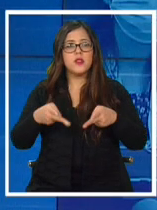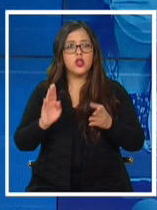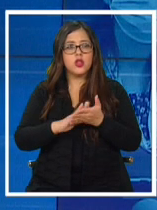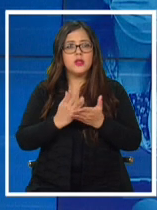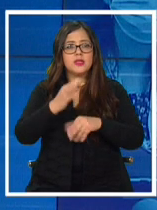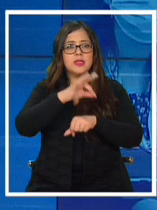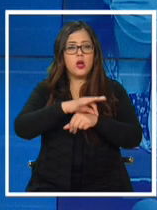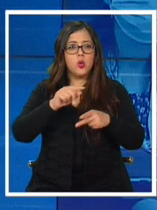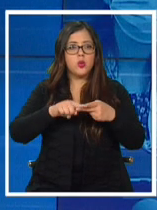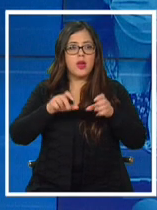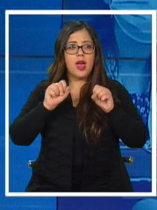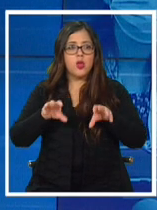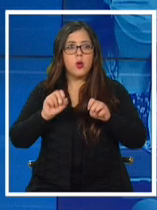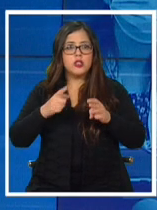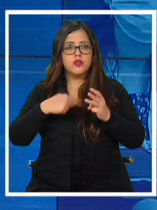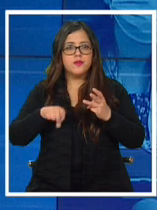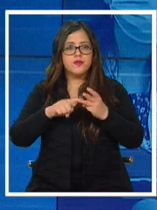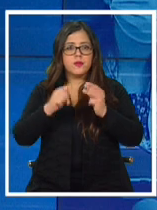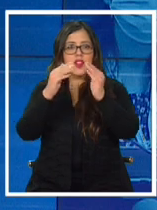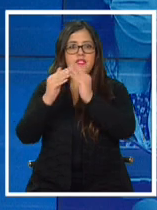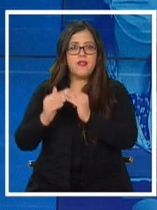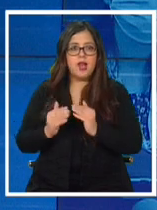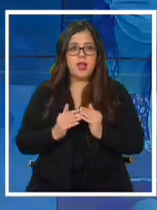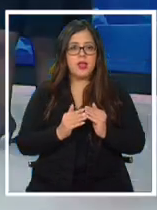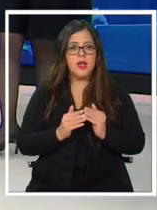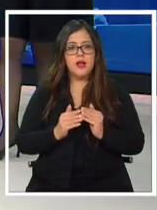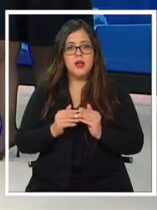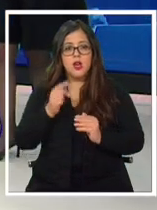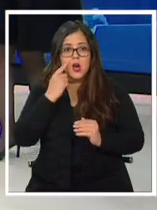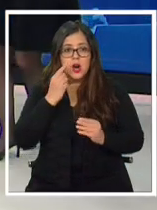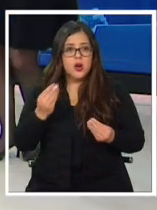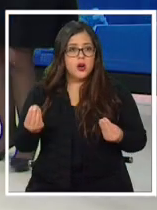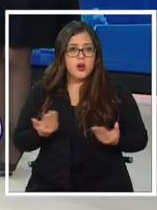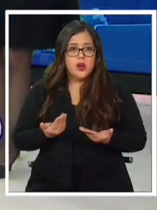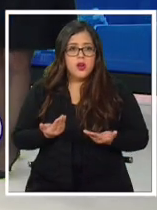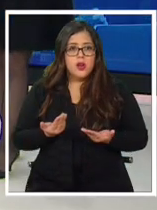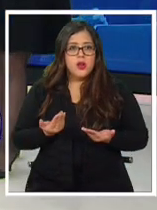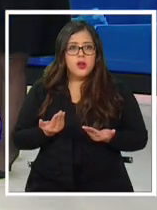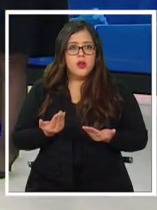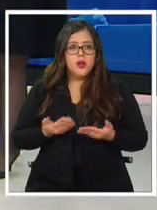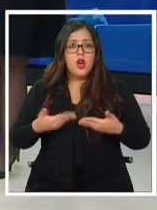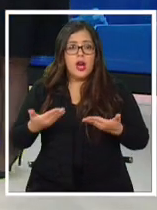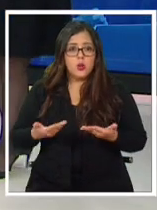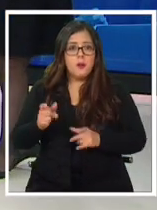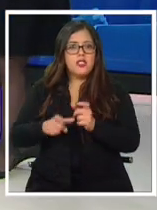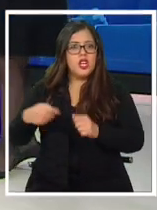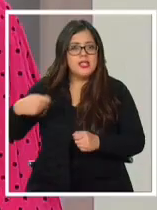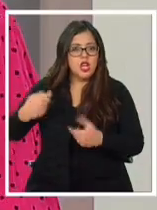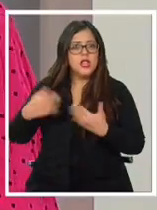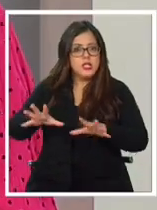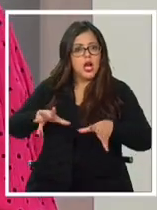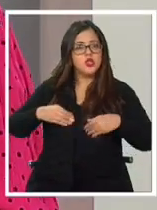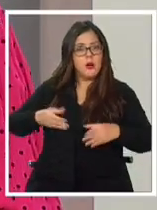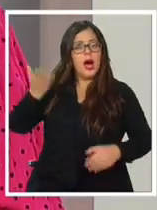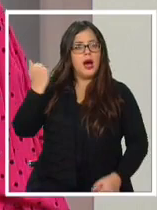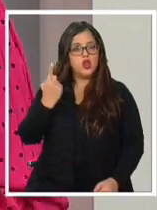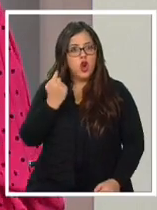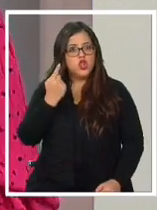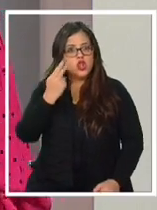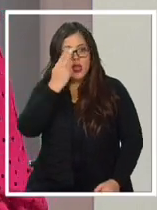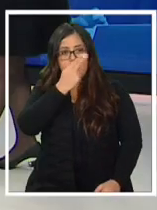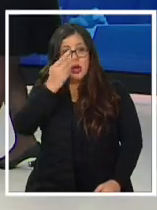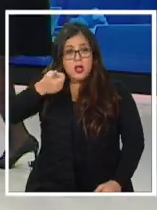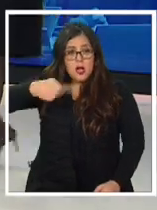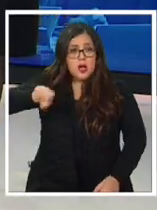la salud, el derecho a la educación y el derecho a la vivienda. Ahora, ¿qué va a pasar con los actuales senadores? Los que asumieron el día 11 de marzo.